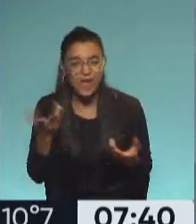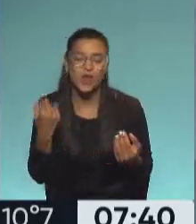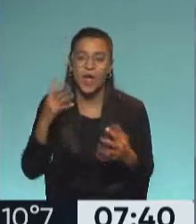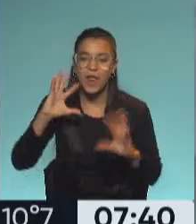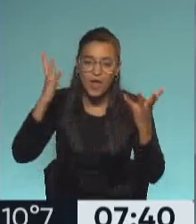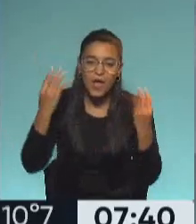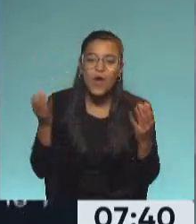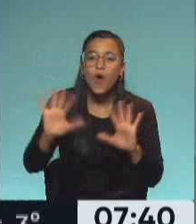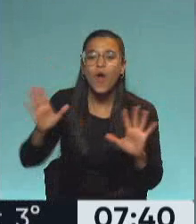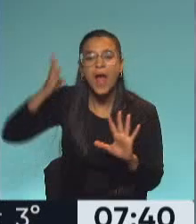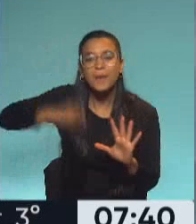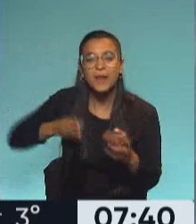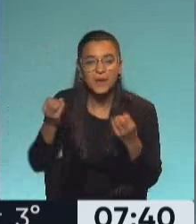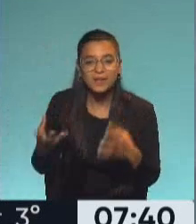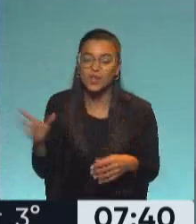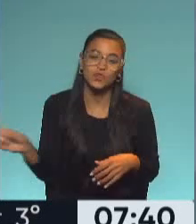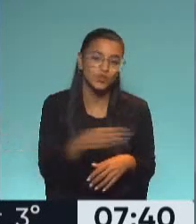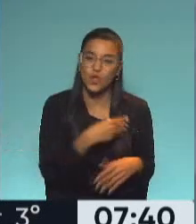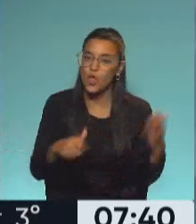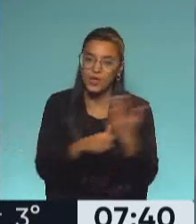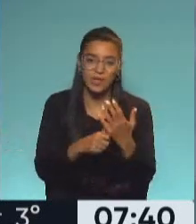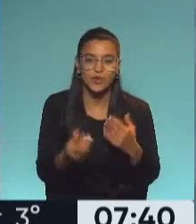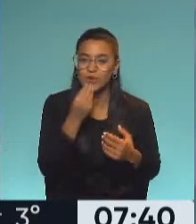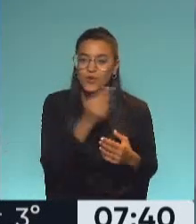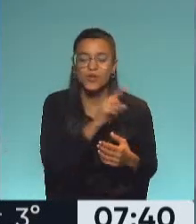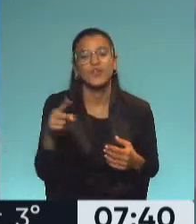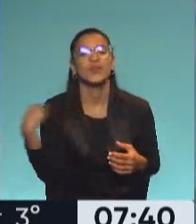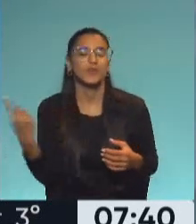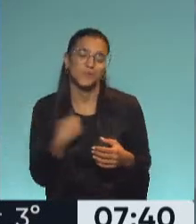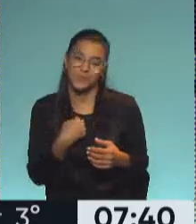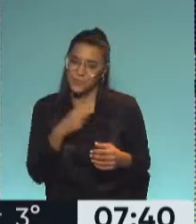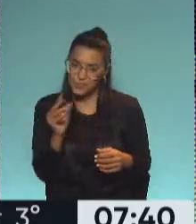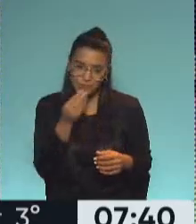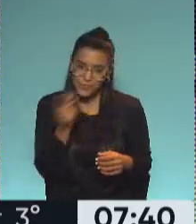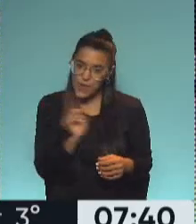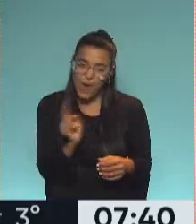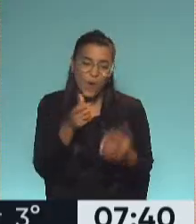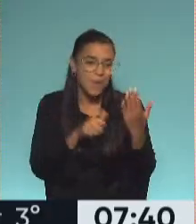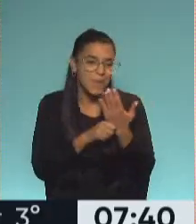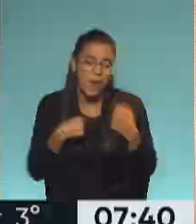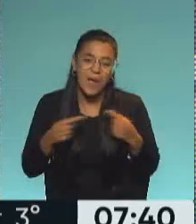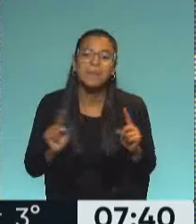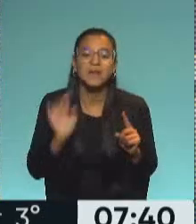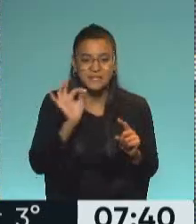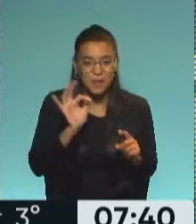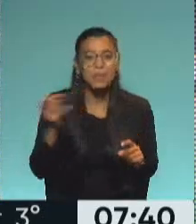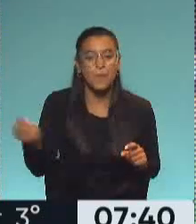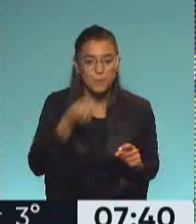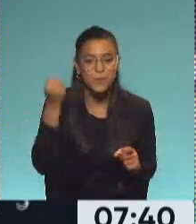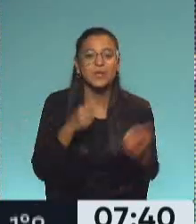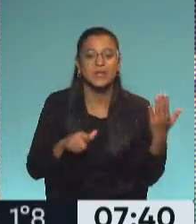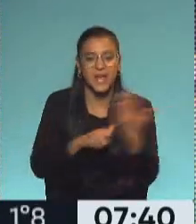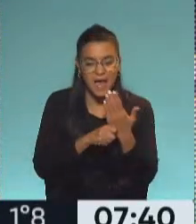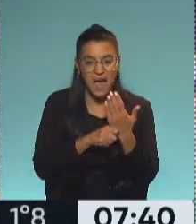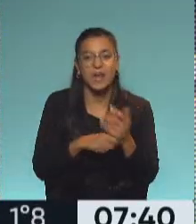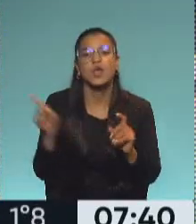Urriola Beitia? A ver, todos no comen carne, todos no comemos Todos no carne. comemos carne. Claro, claro, es Pero claramente... sabemos lo importante que es la